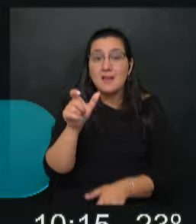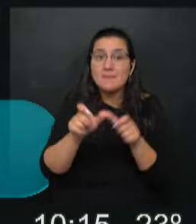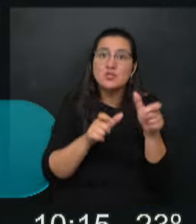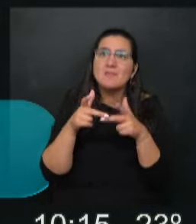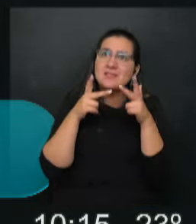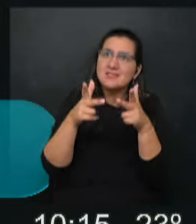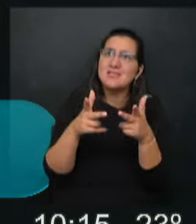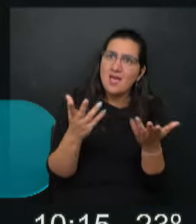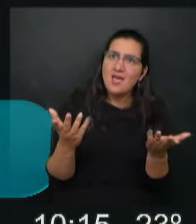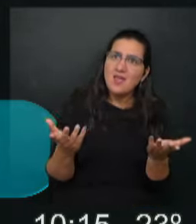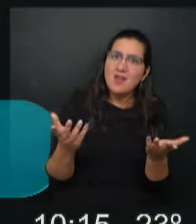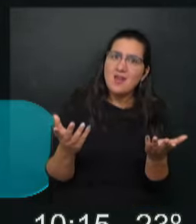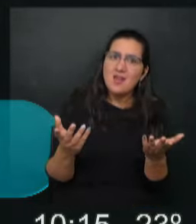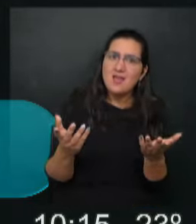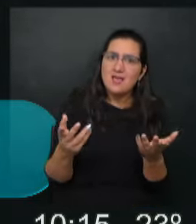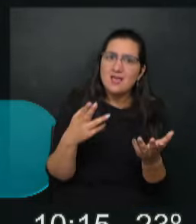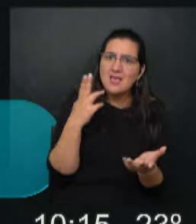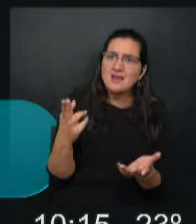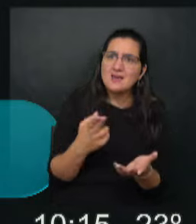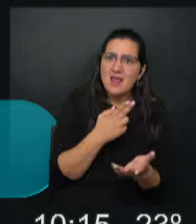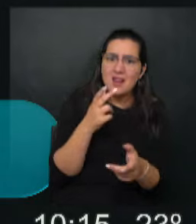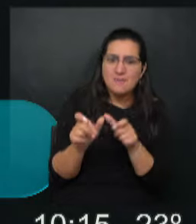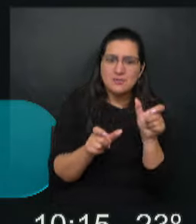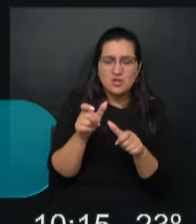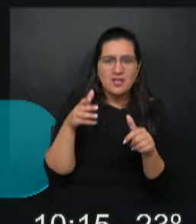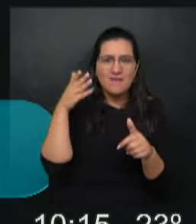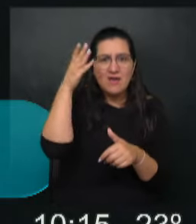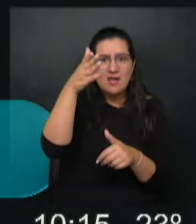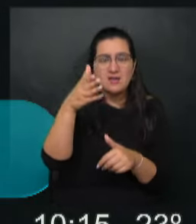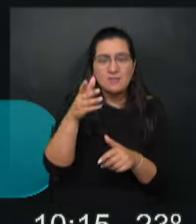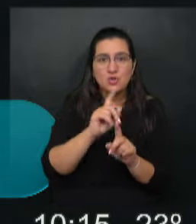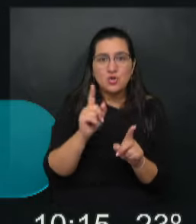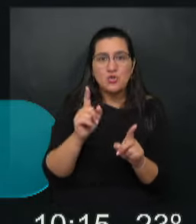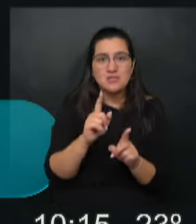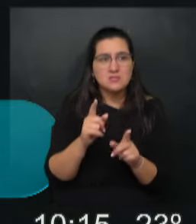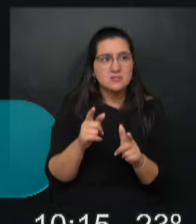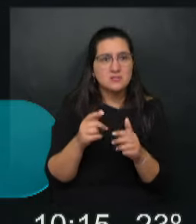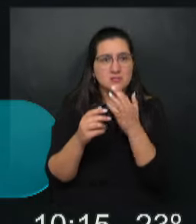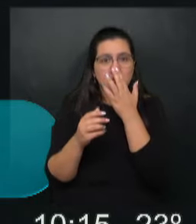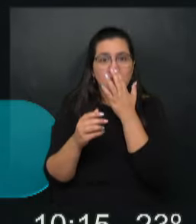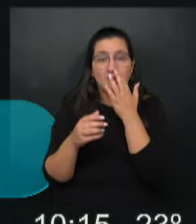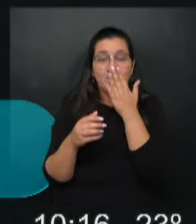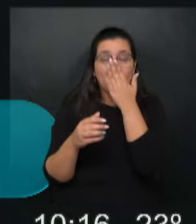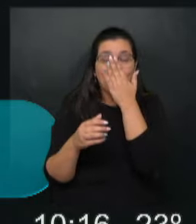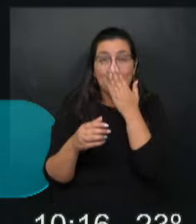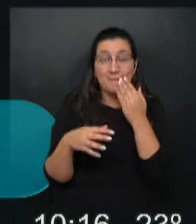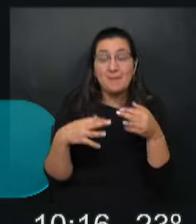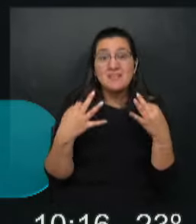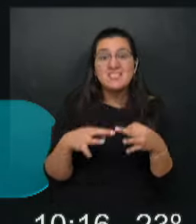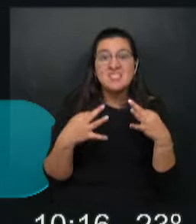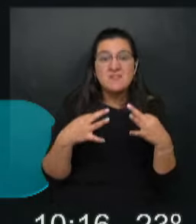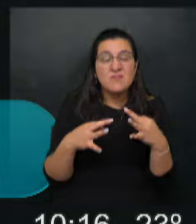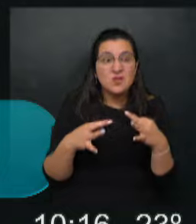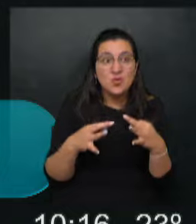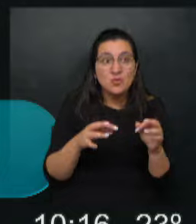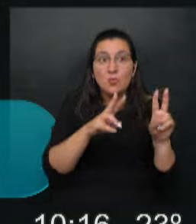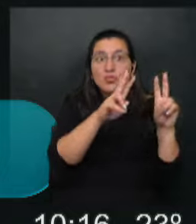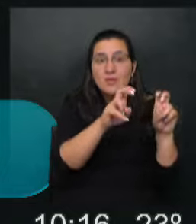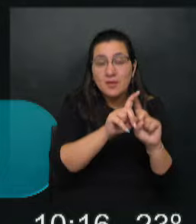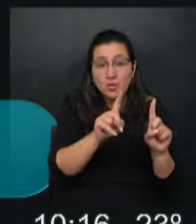decían, qué público raro que tenés, porque no es un público de gueto o un público específico de determinada